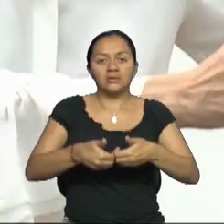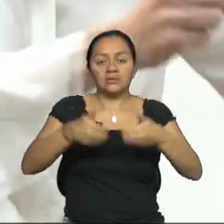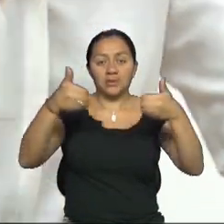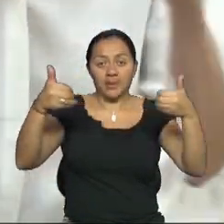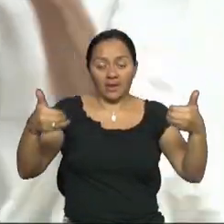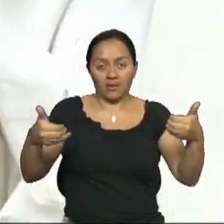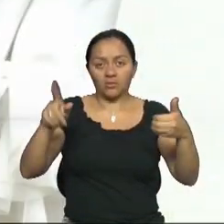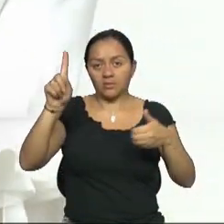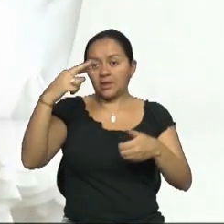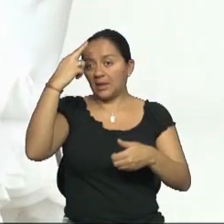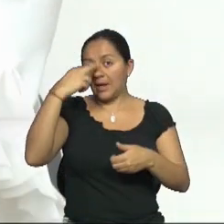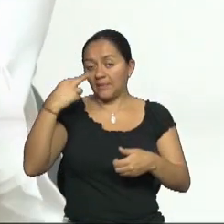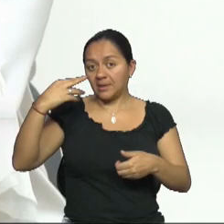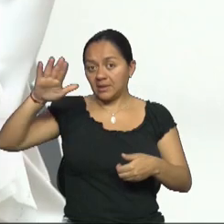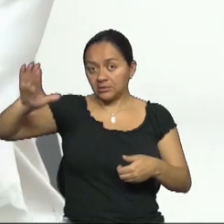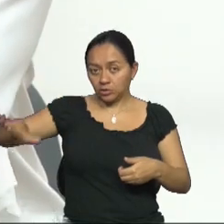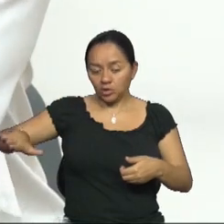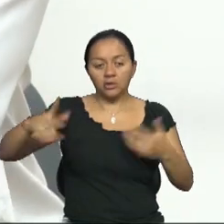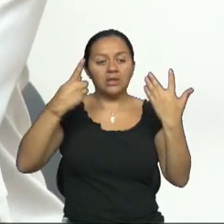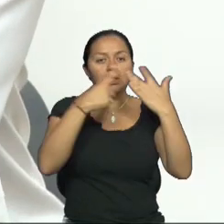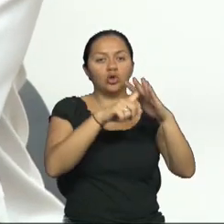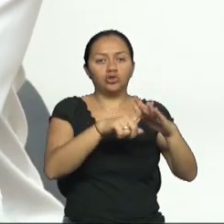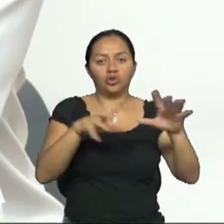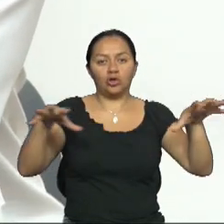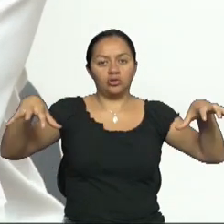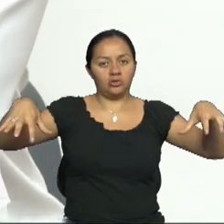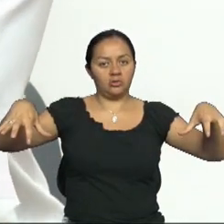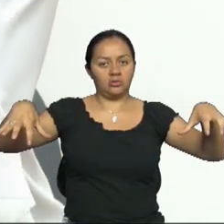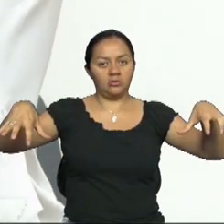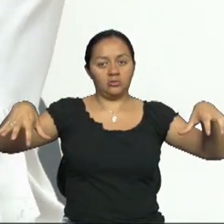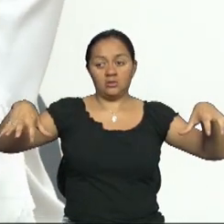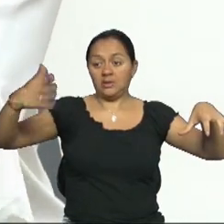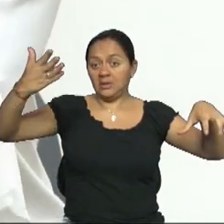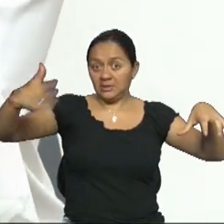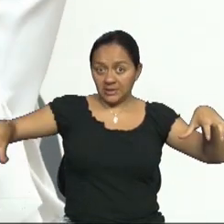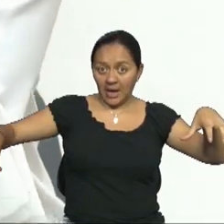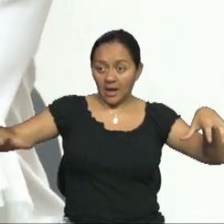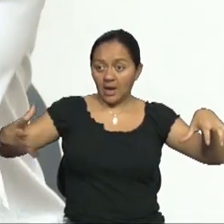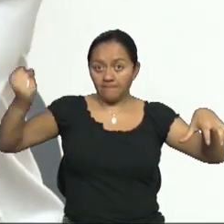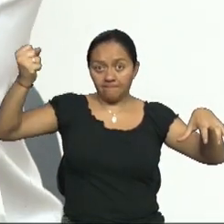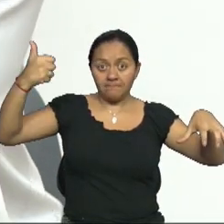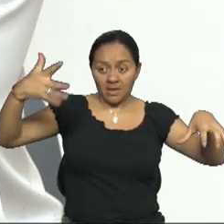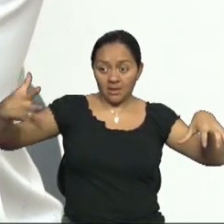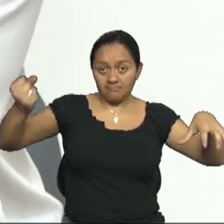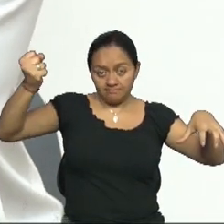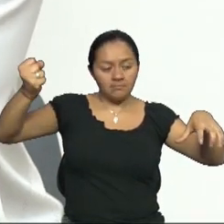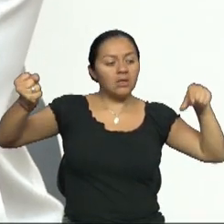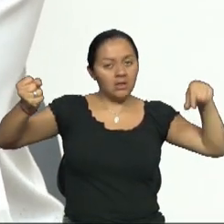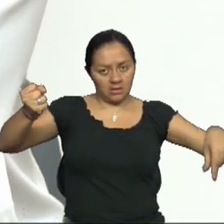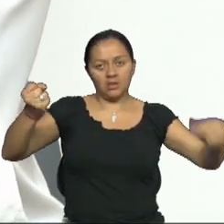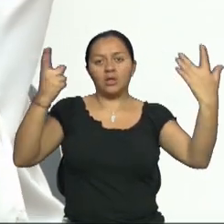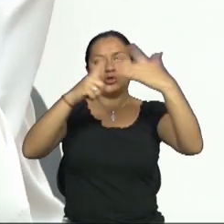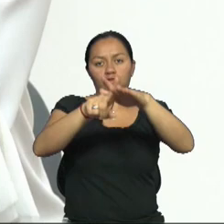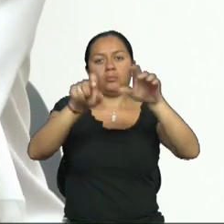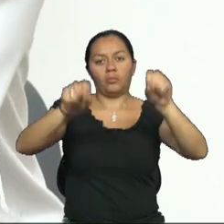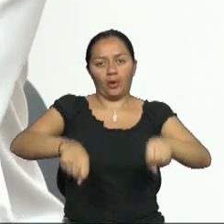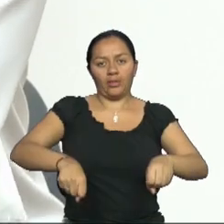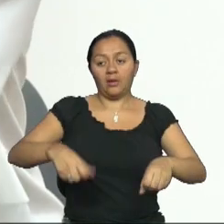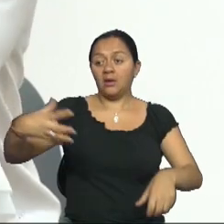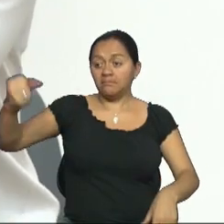de rehabilitación y de inclusión. Ya tendemos incluso a hablar, más que de rehabilitación basada en la comunidad,